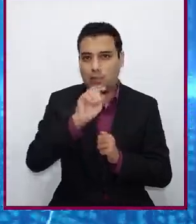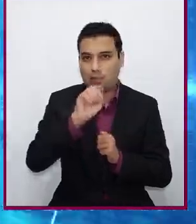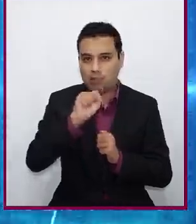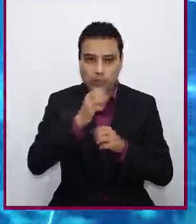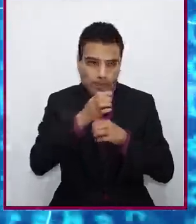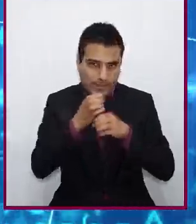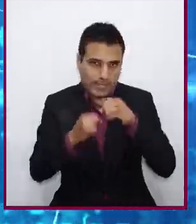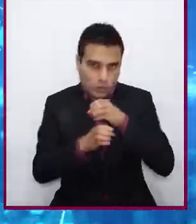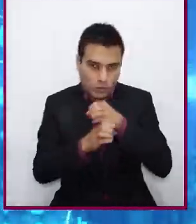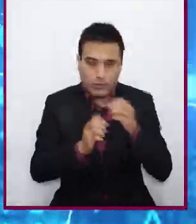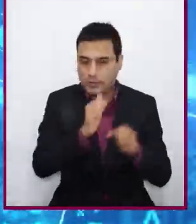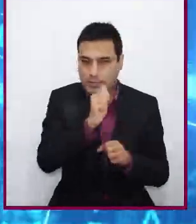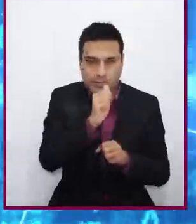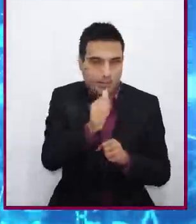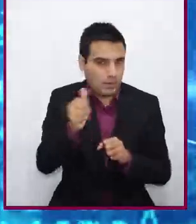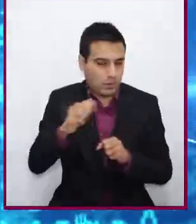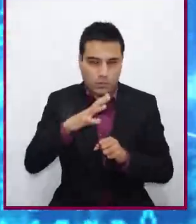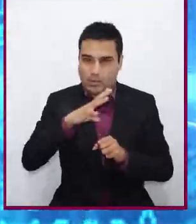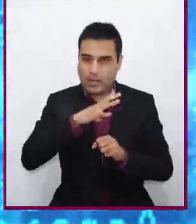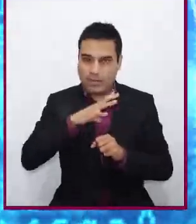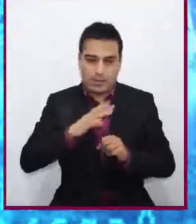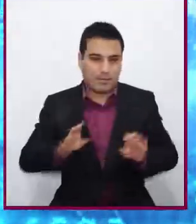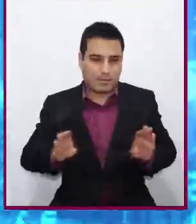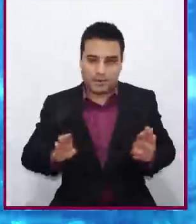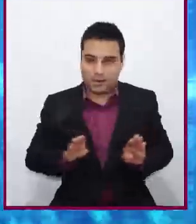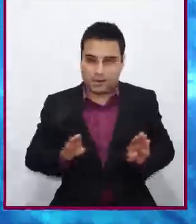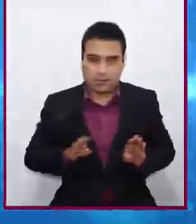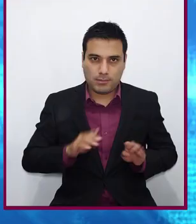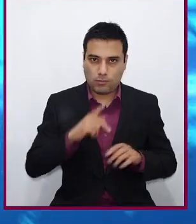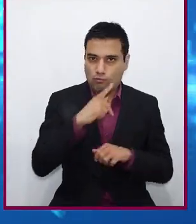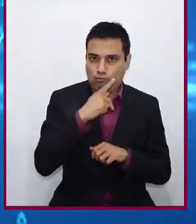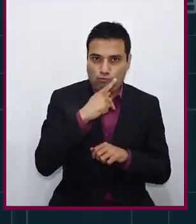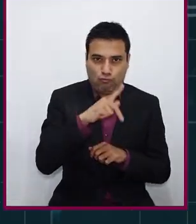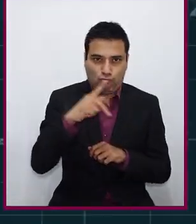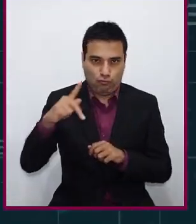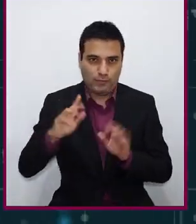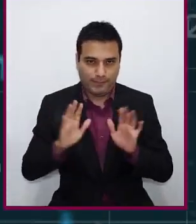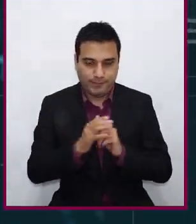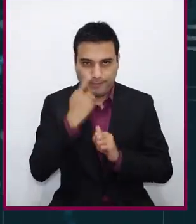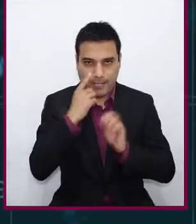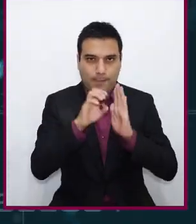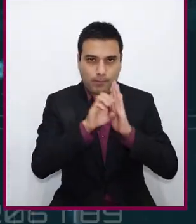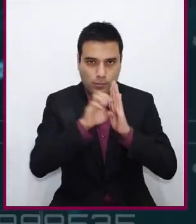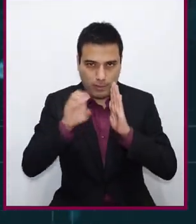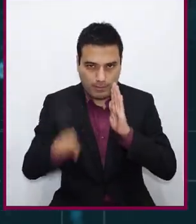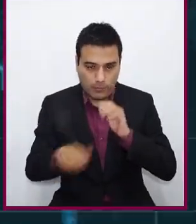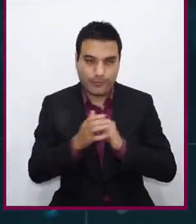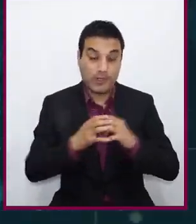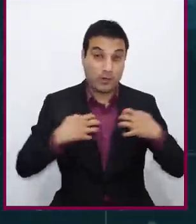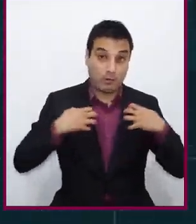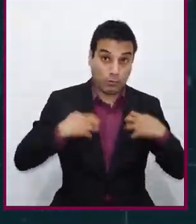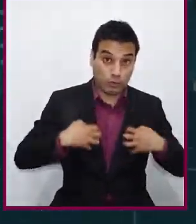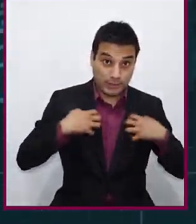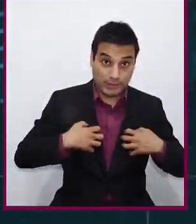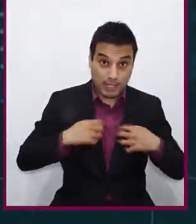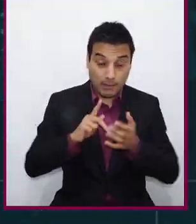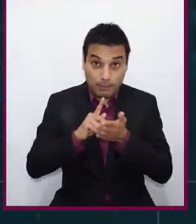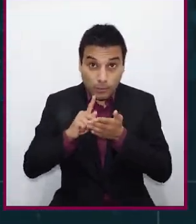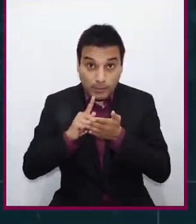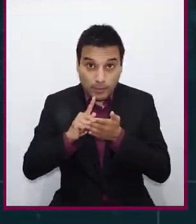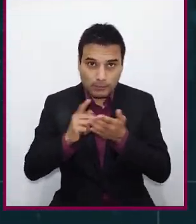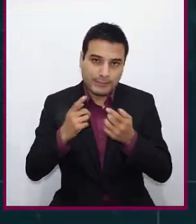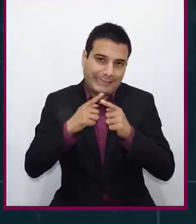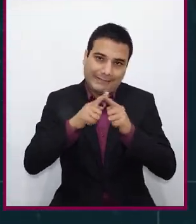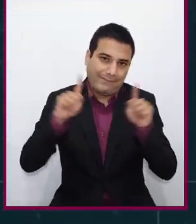y cada uno tiene sus propias características que los distinguen del resto por ejemplo una mochila es diferente a una